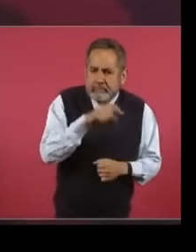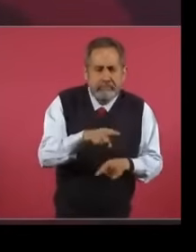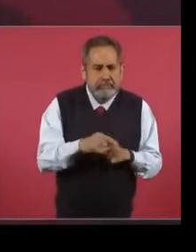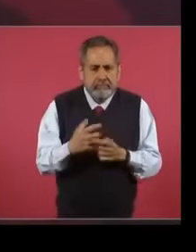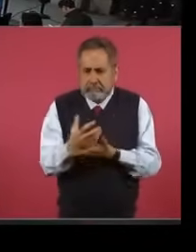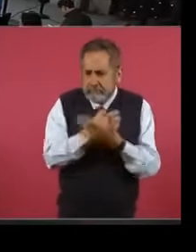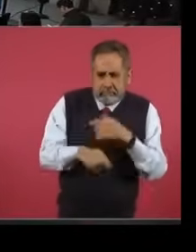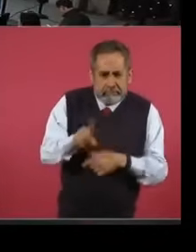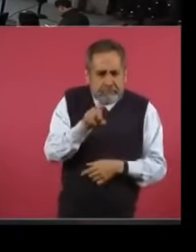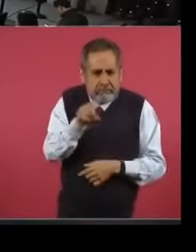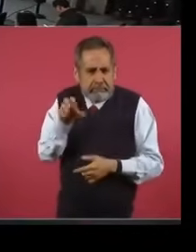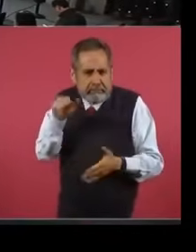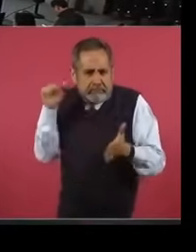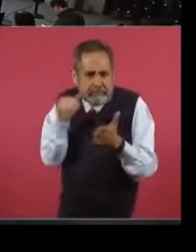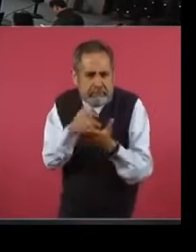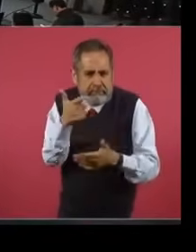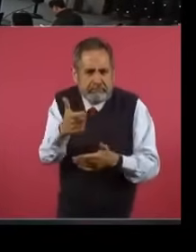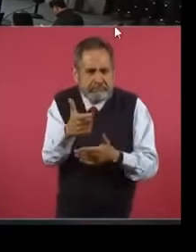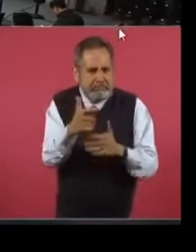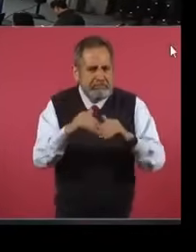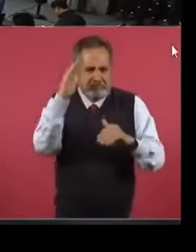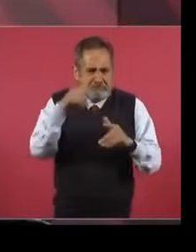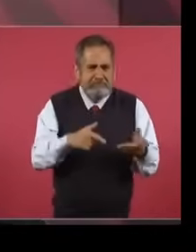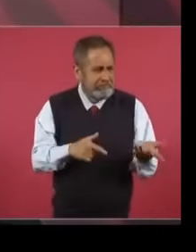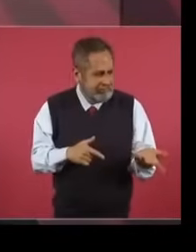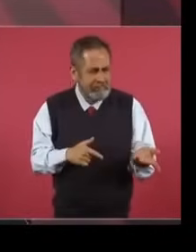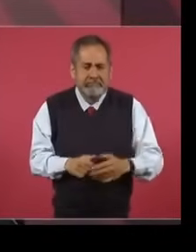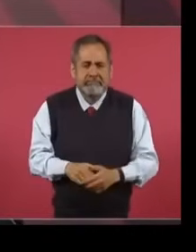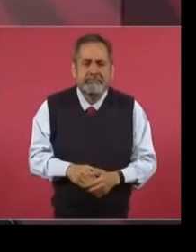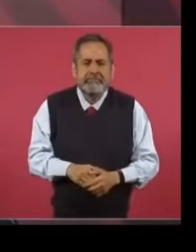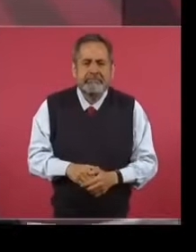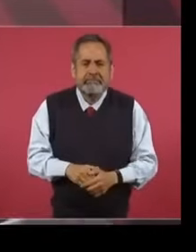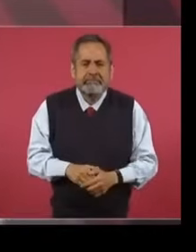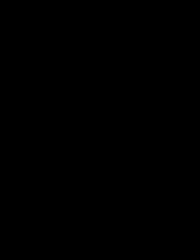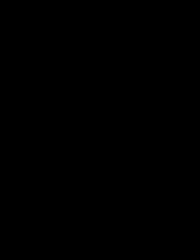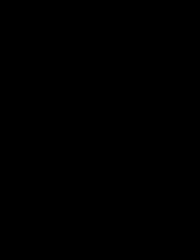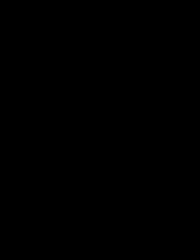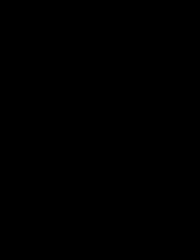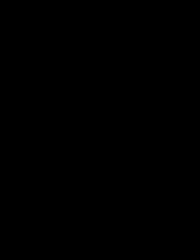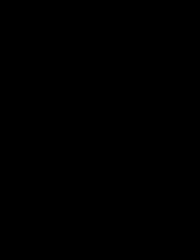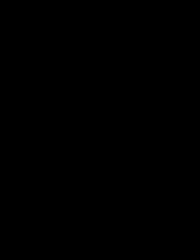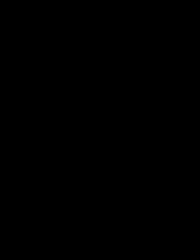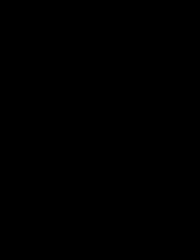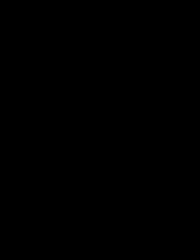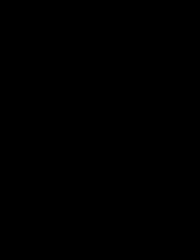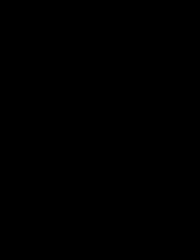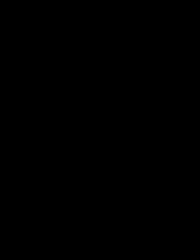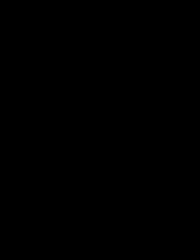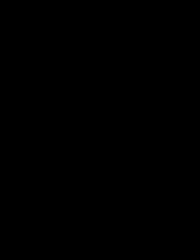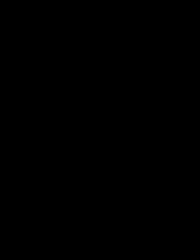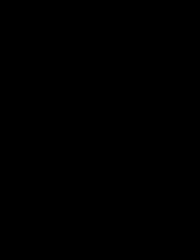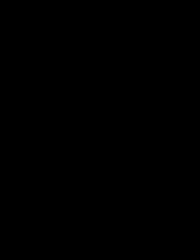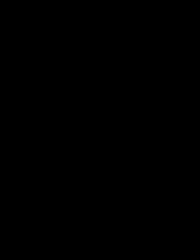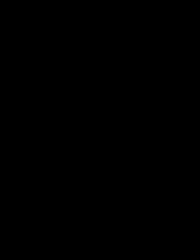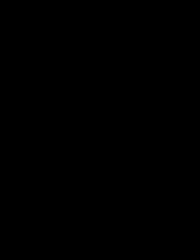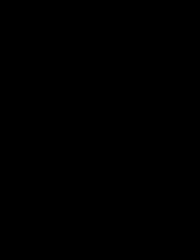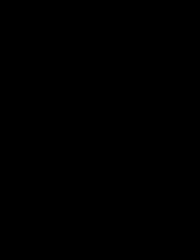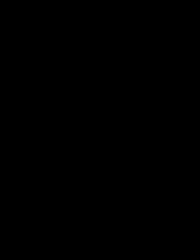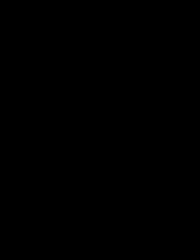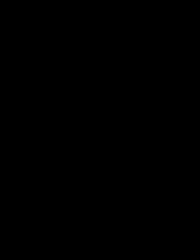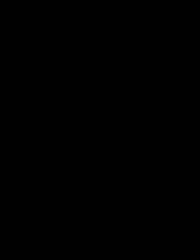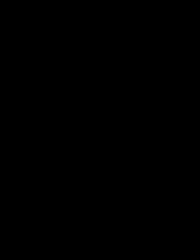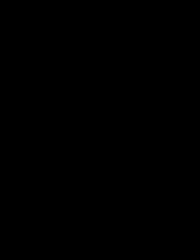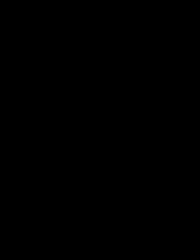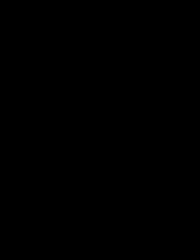hecho ahora Ah sí Mella en ese calificativo se comportan como cabezas huecas como lo dice por ahí el